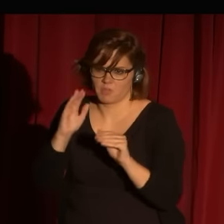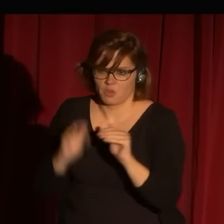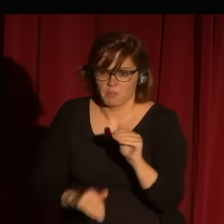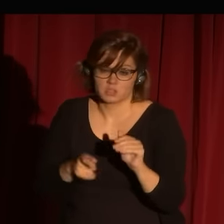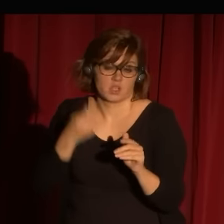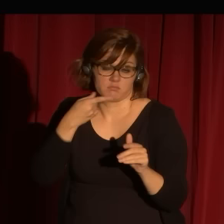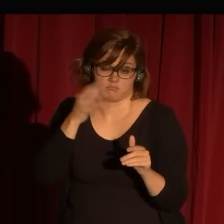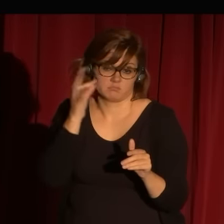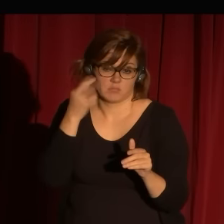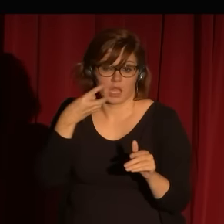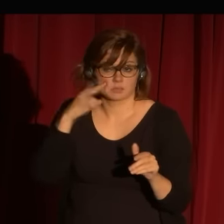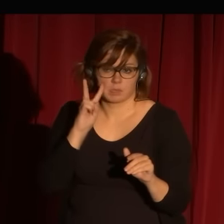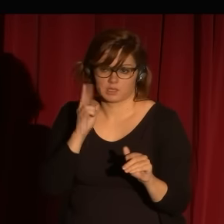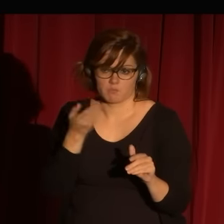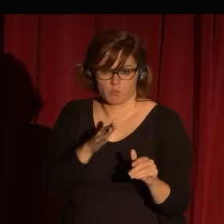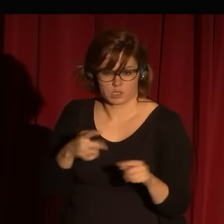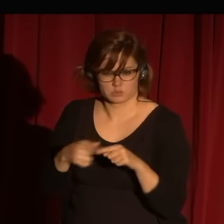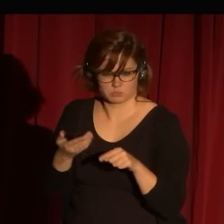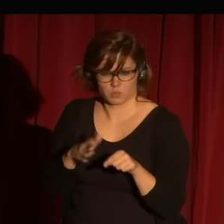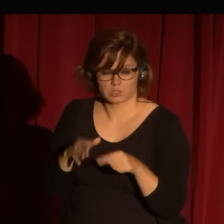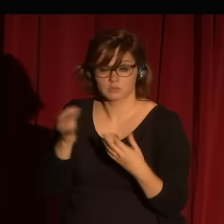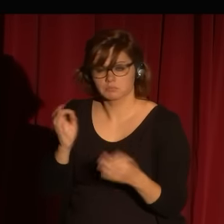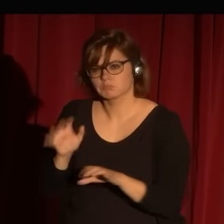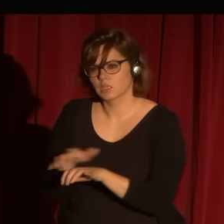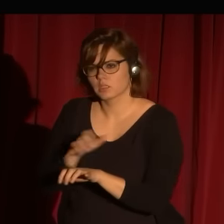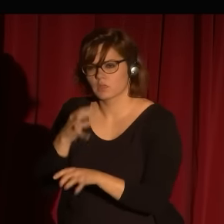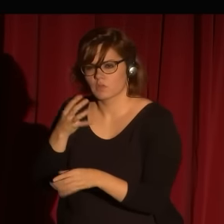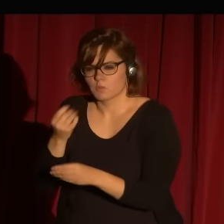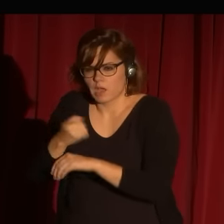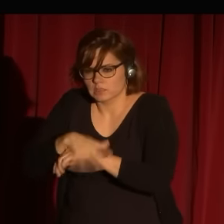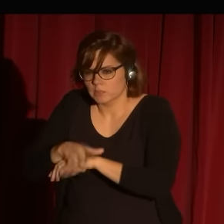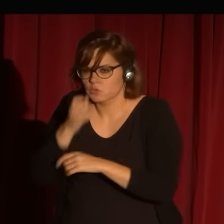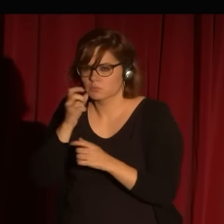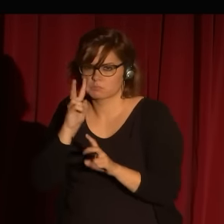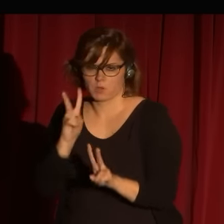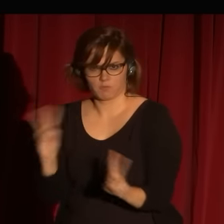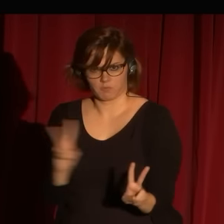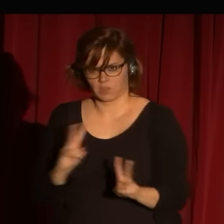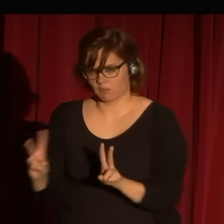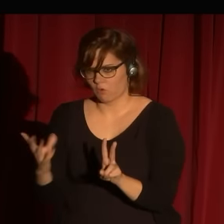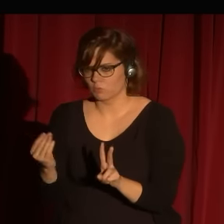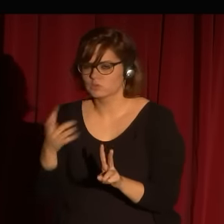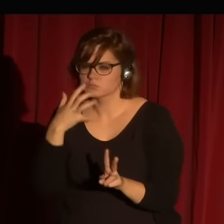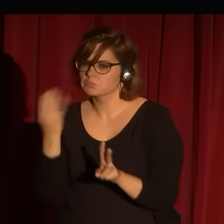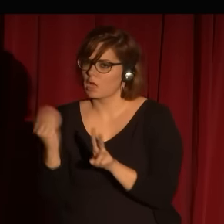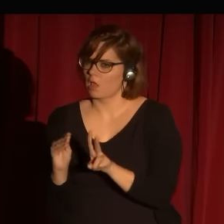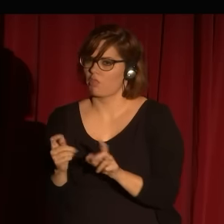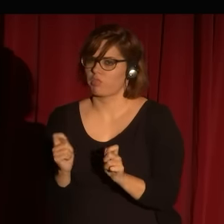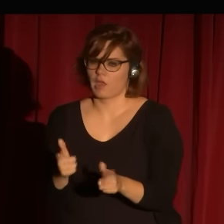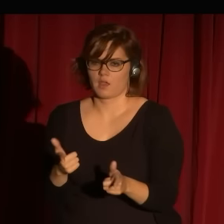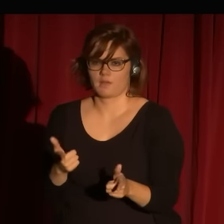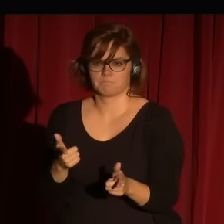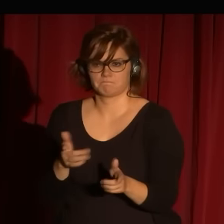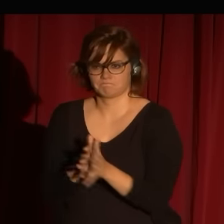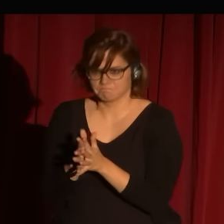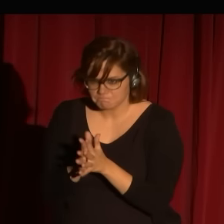sin embargo a pesar de que de que el gato está pintado de forma demasiado esquemática yo lo veo muy vivo no veo que sí que añade al cuadro y le da gracia y que uno